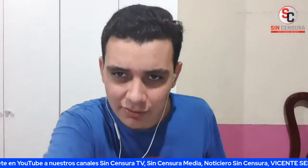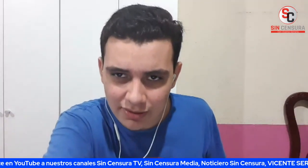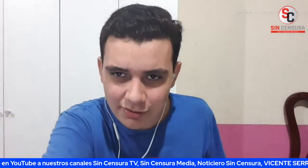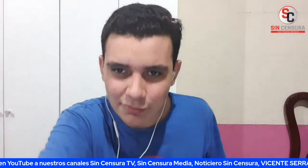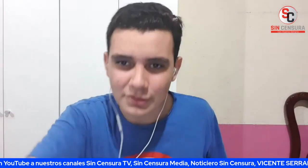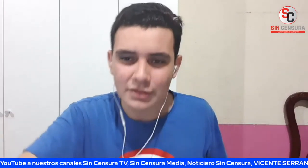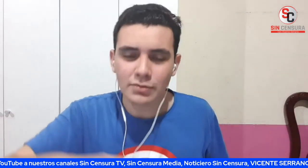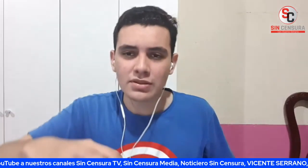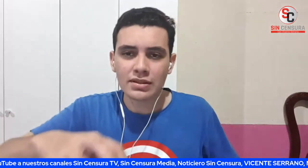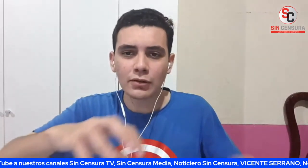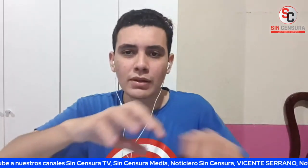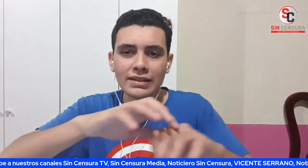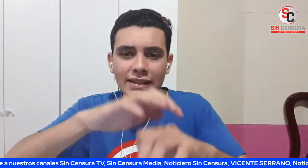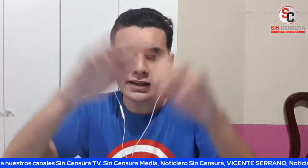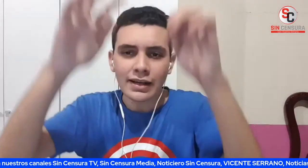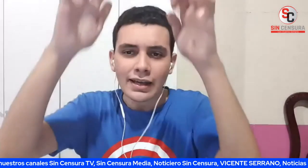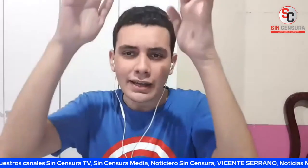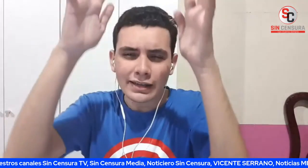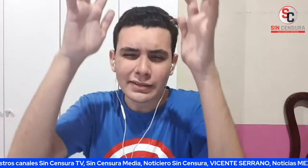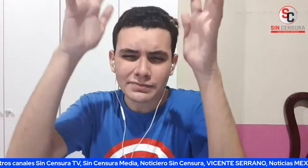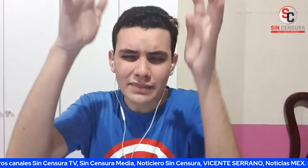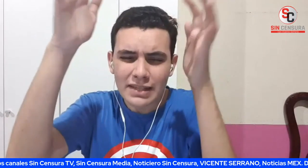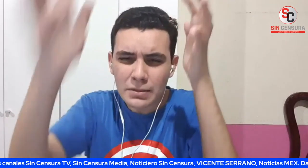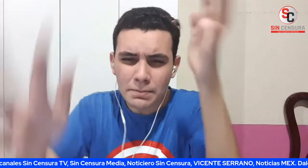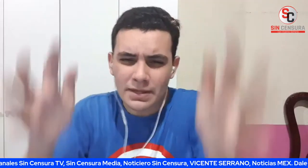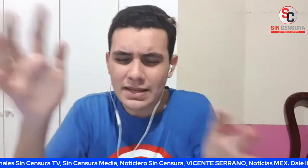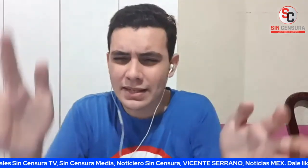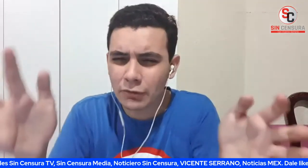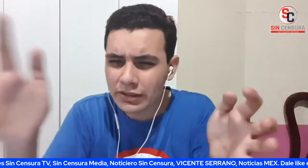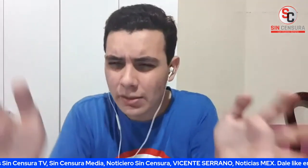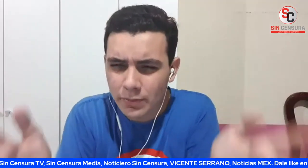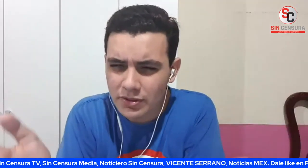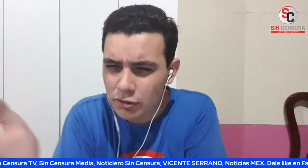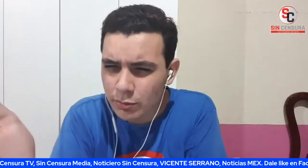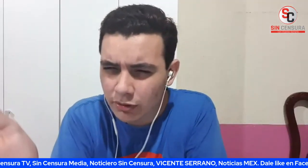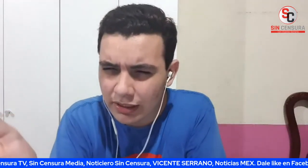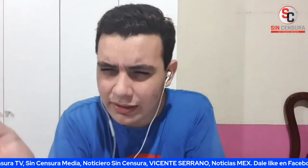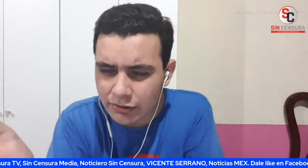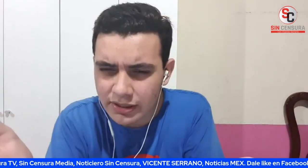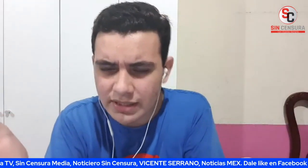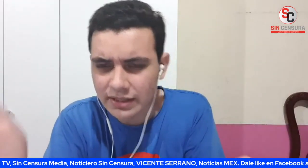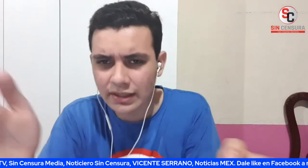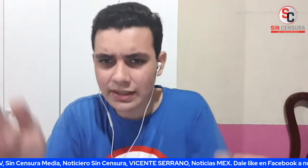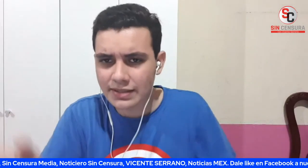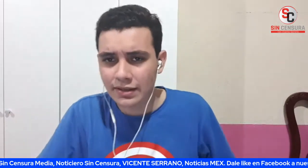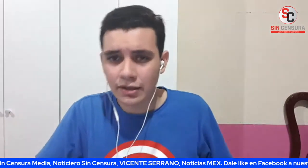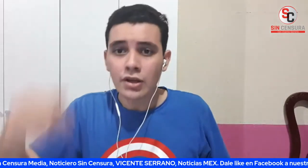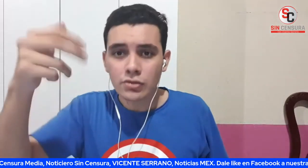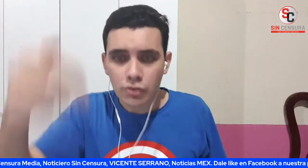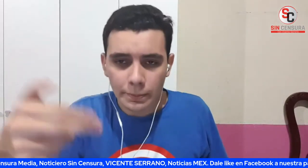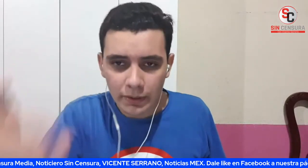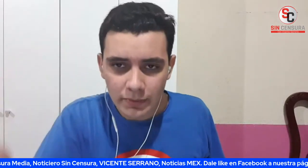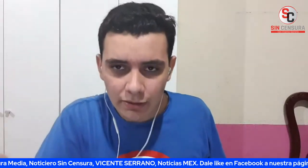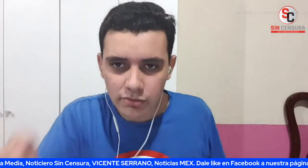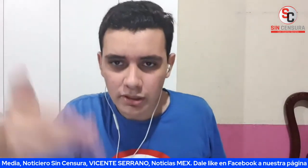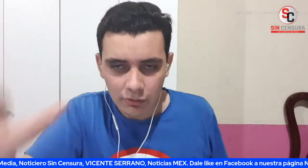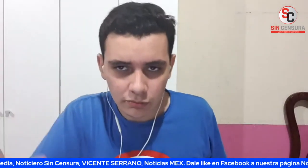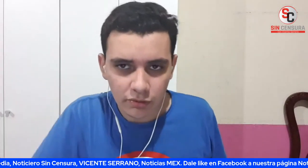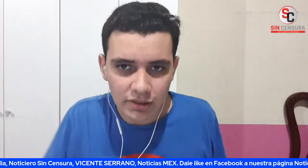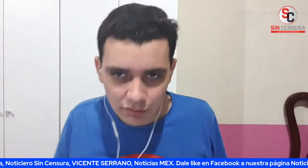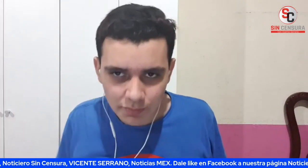sentido. Felipe Calderón, si no me equivoco, en el año 2015 formó parte del Consejo de Iberdrola. Es decir, los